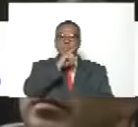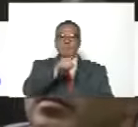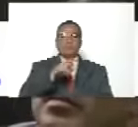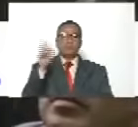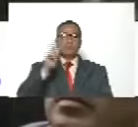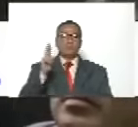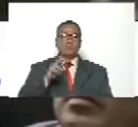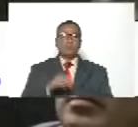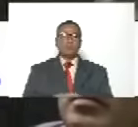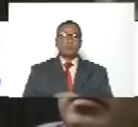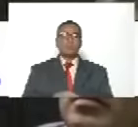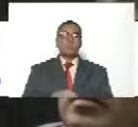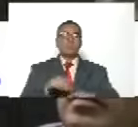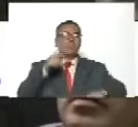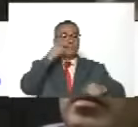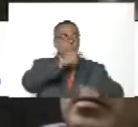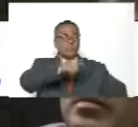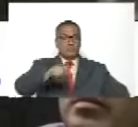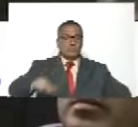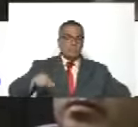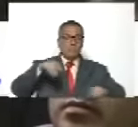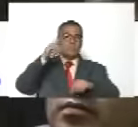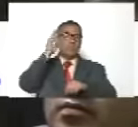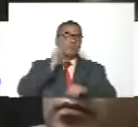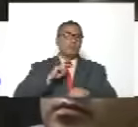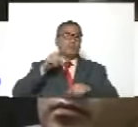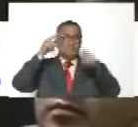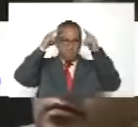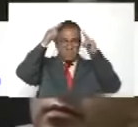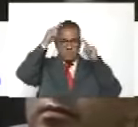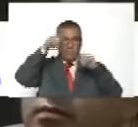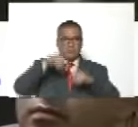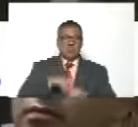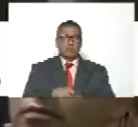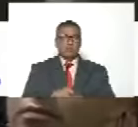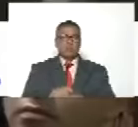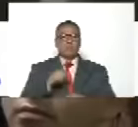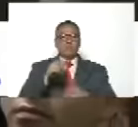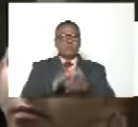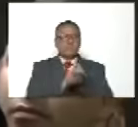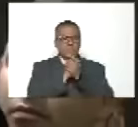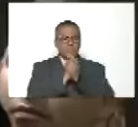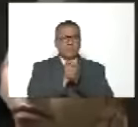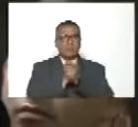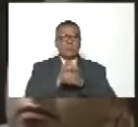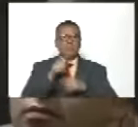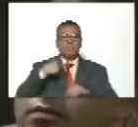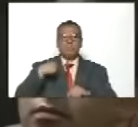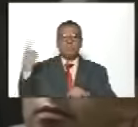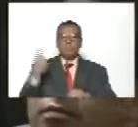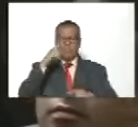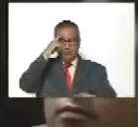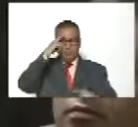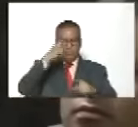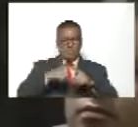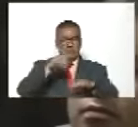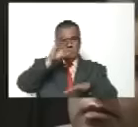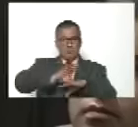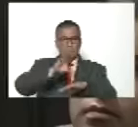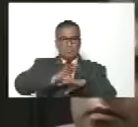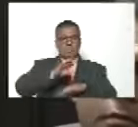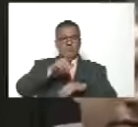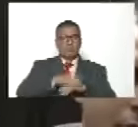la República, del pueblo de Bolívar y Chávez. El compañero lleva como objetivo central